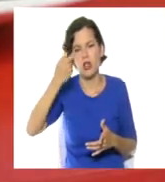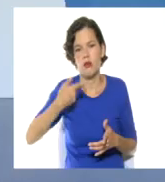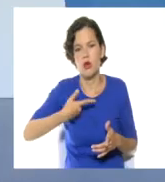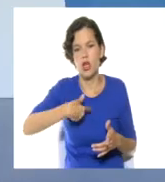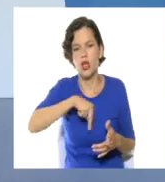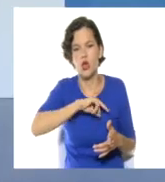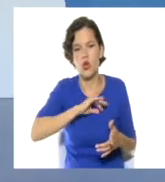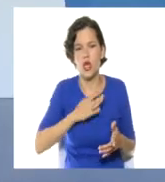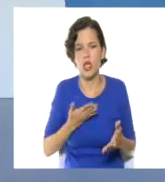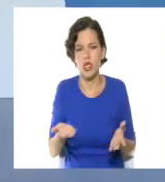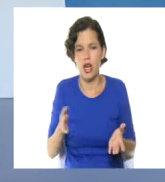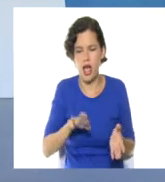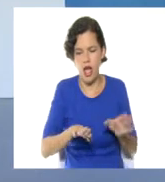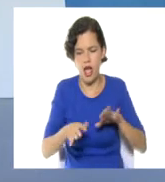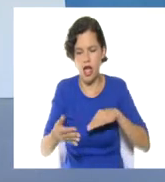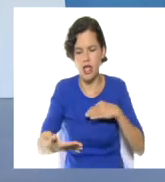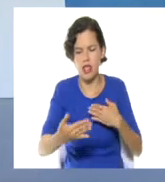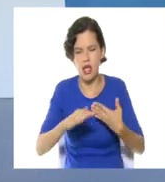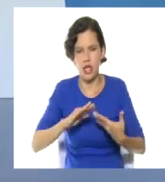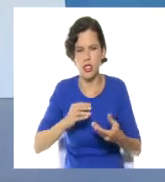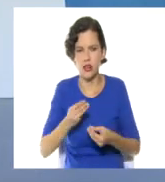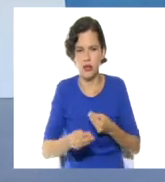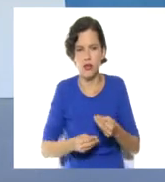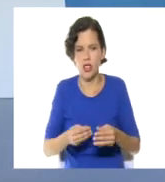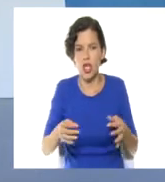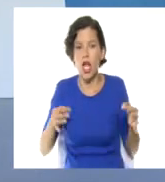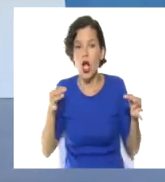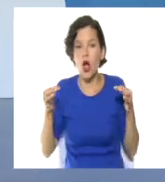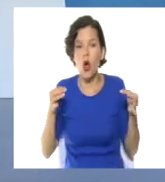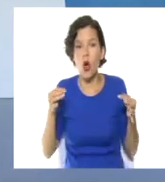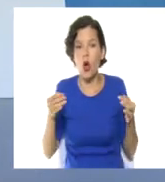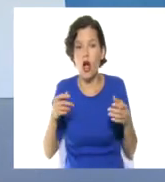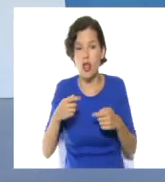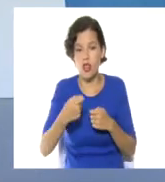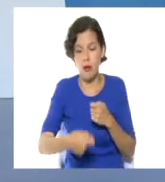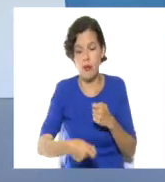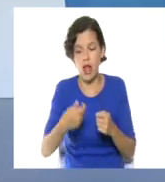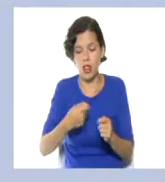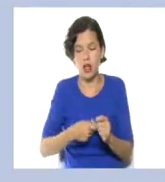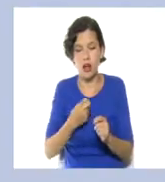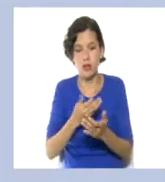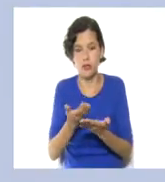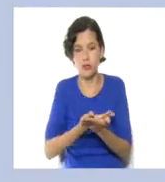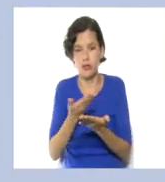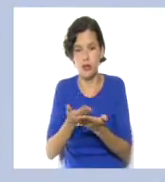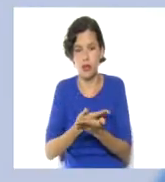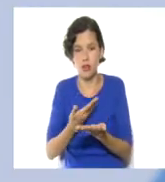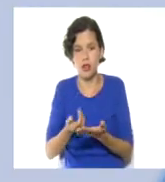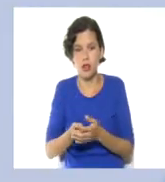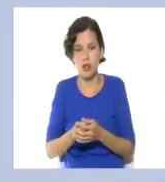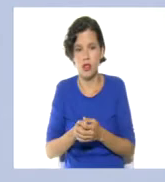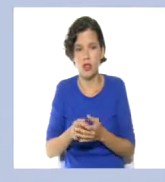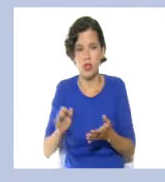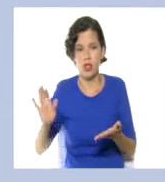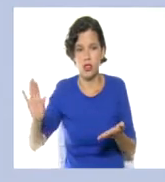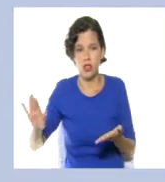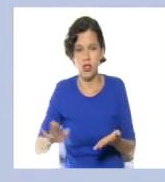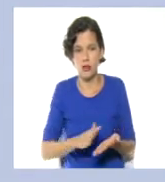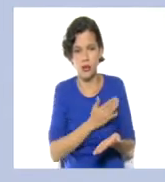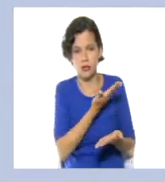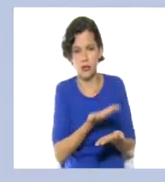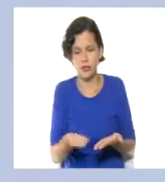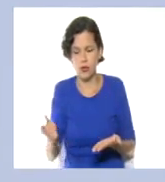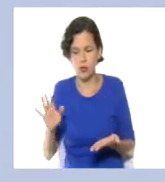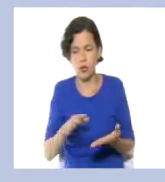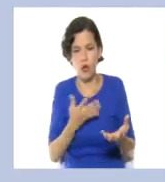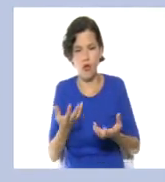nuestras hallacas son envueltas específicamente en hojas de plátano o cambur, que estas son pasadas por la candela o